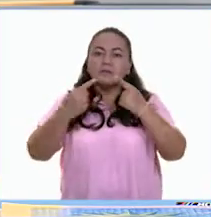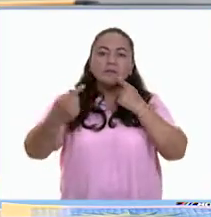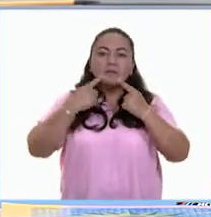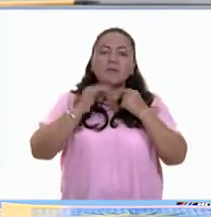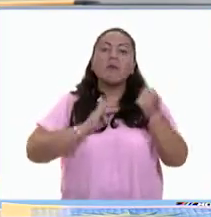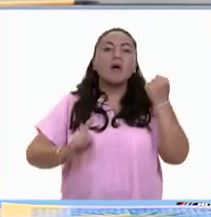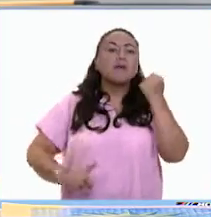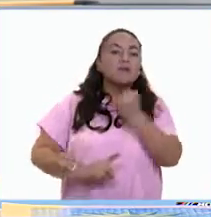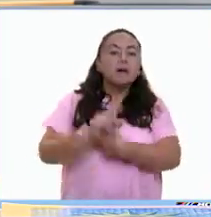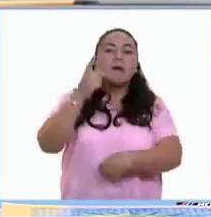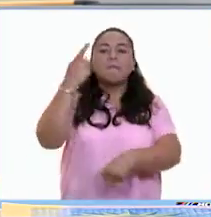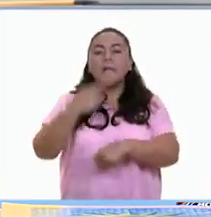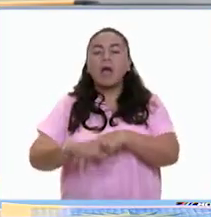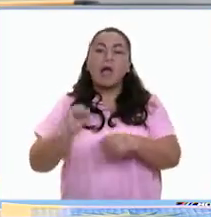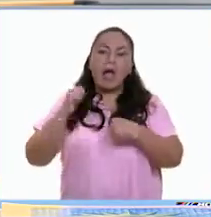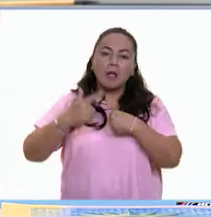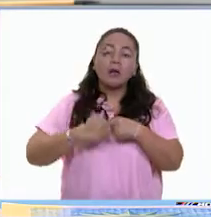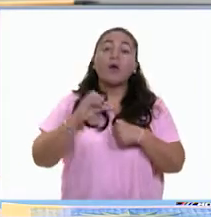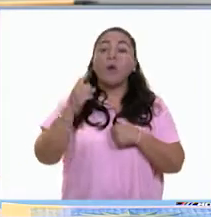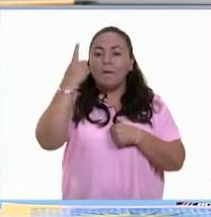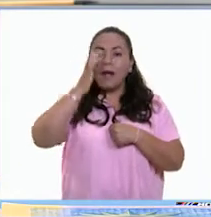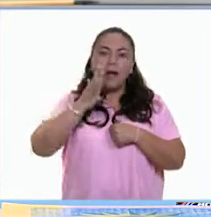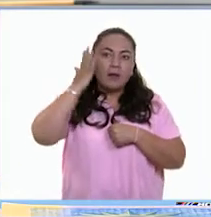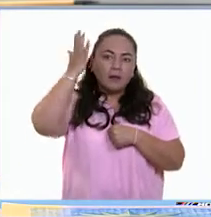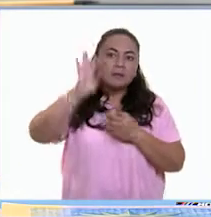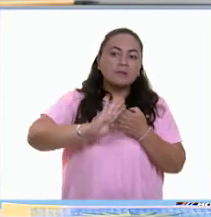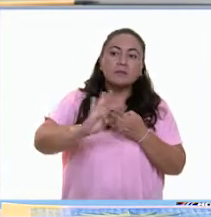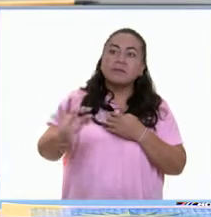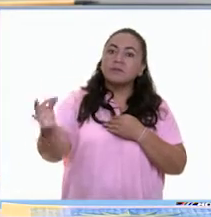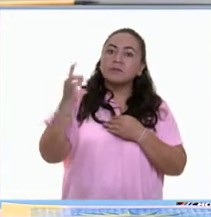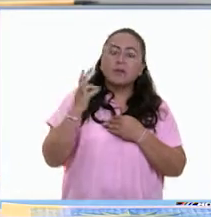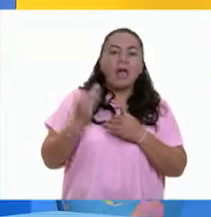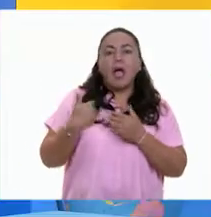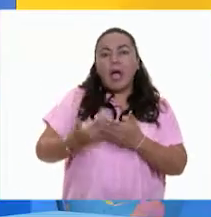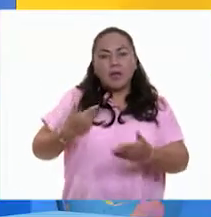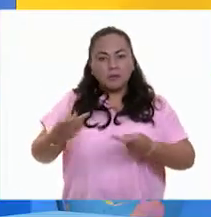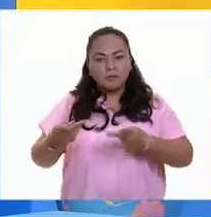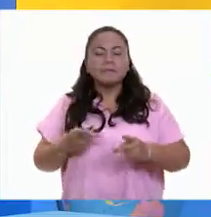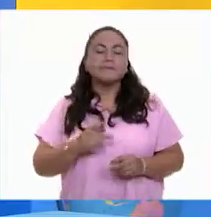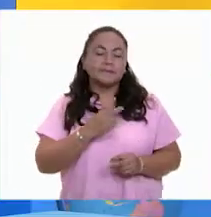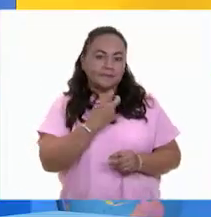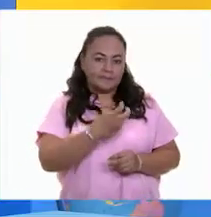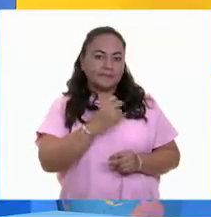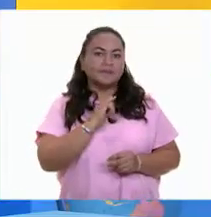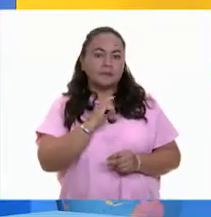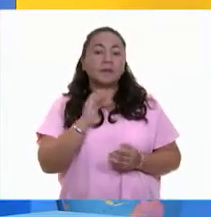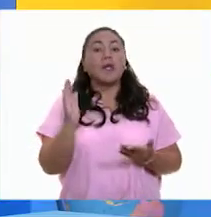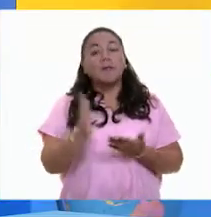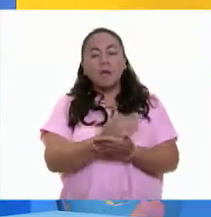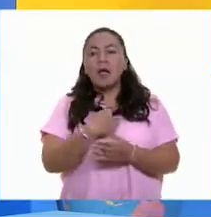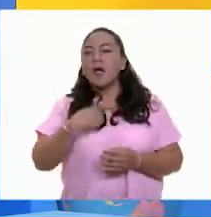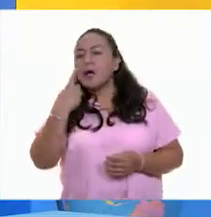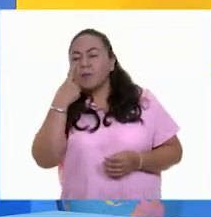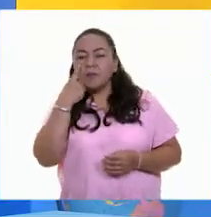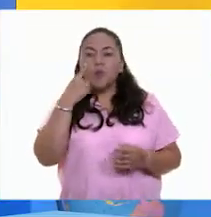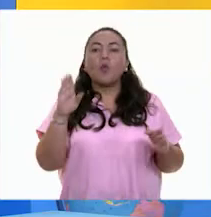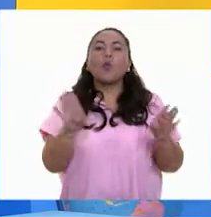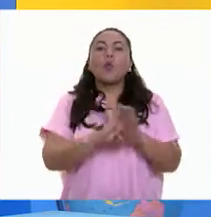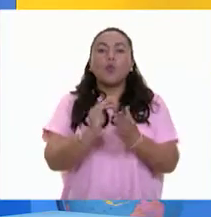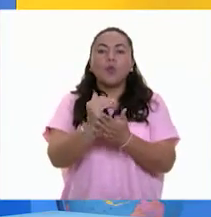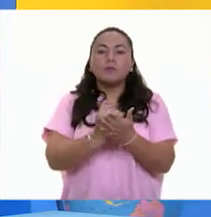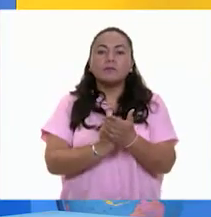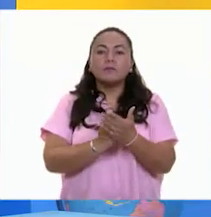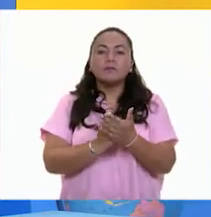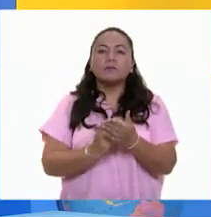de reducción de amenazas y riesgos o para evitar que nos hagan daño. ¿sí? Además, ver de qué manera vamos a reducir